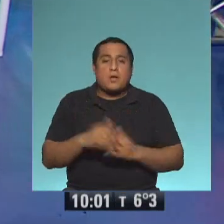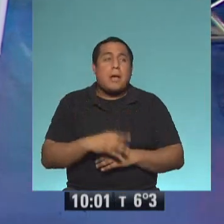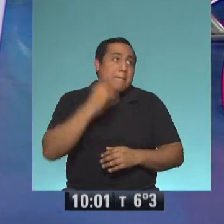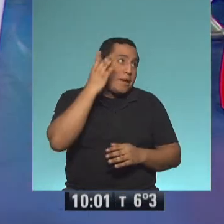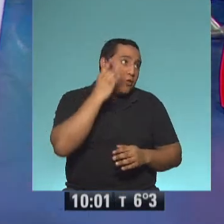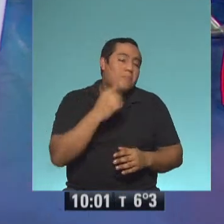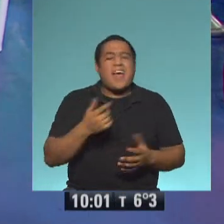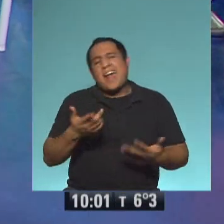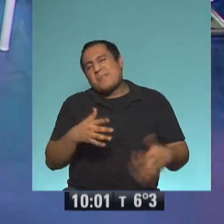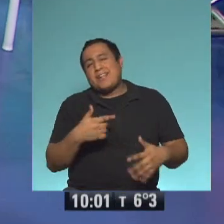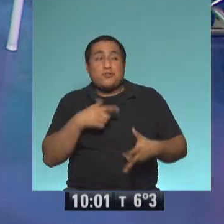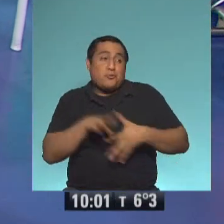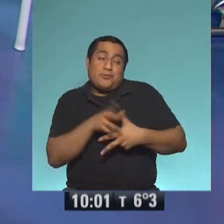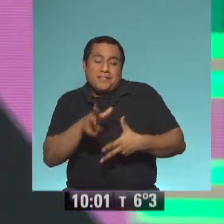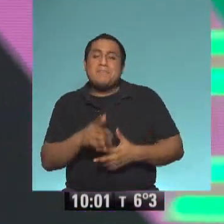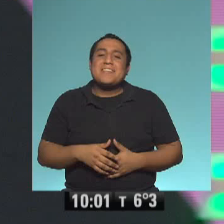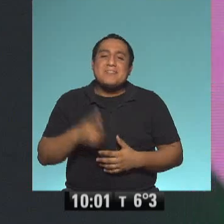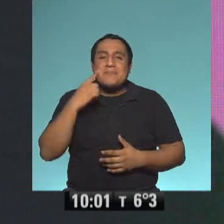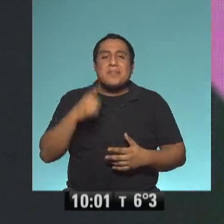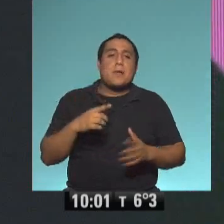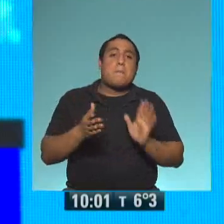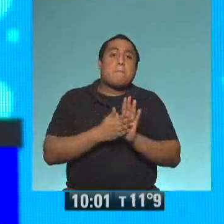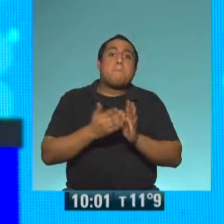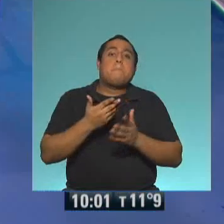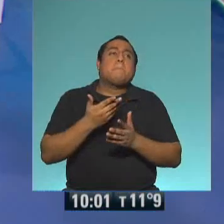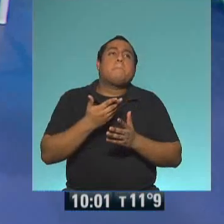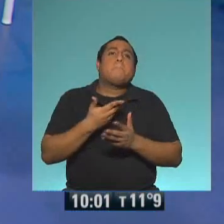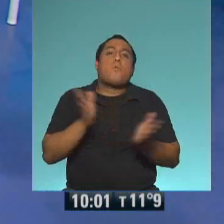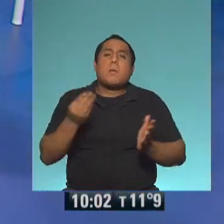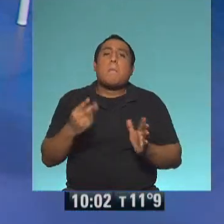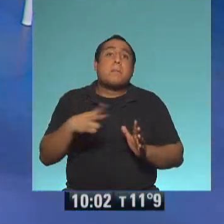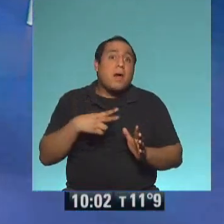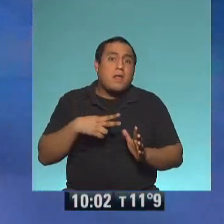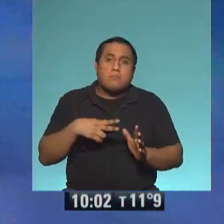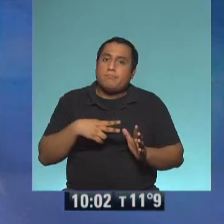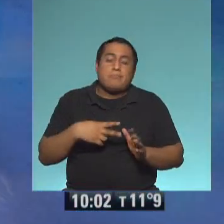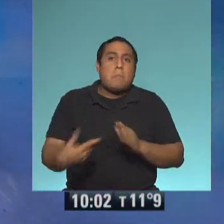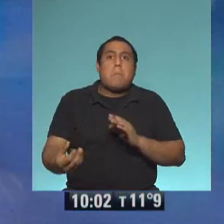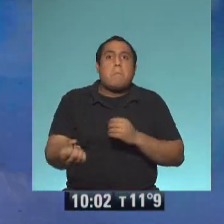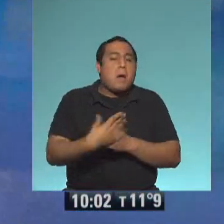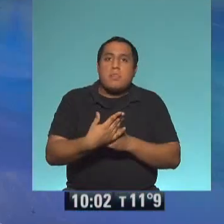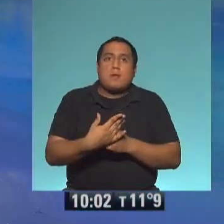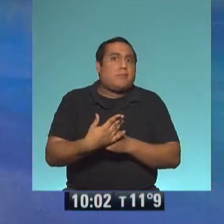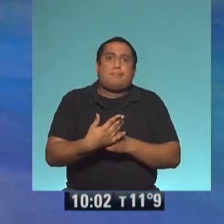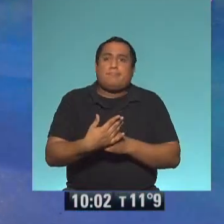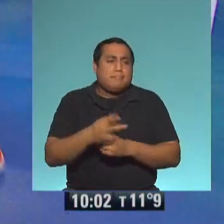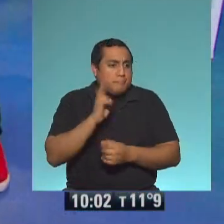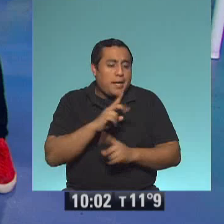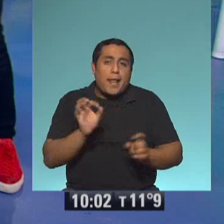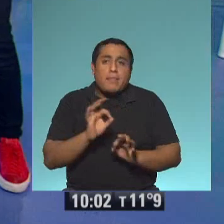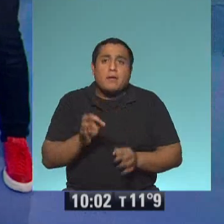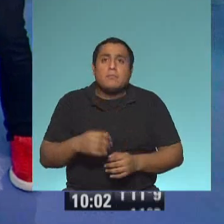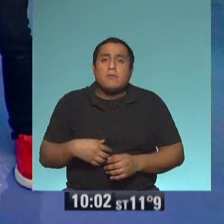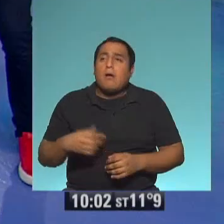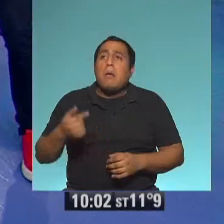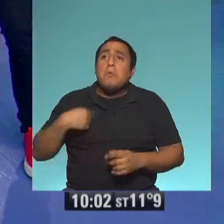tiene que ser. No, no pasa nada. Que la cuenta tiene que ser pública porque si la tenemos privada, ¿qué pasa? No llega. Puente. No llega, no hay puente. Claro, manda fotos y dice, che, a mí no me